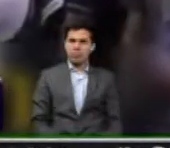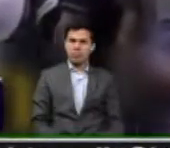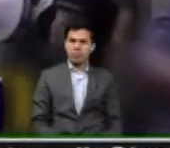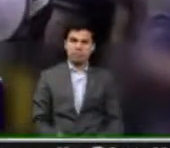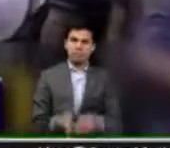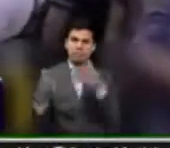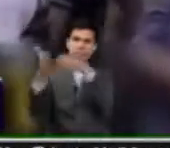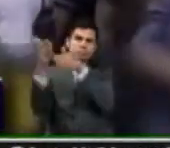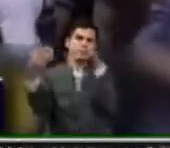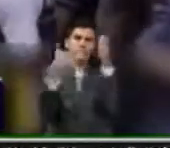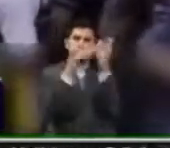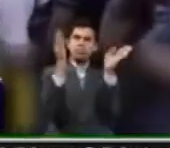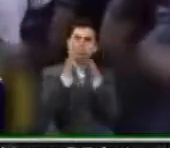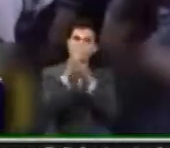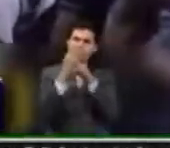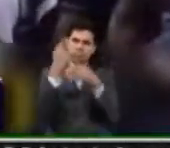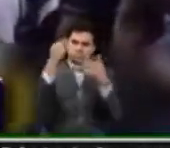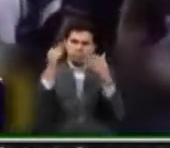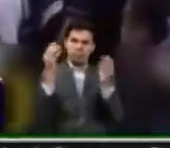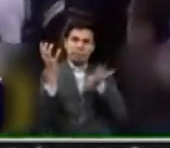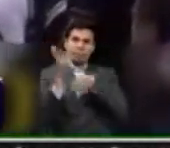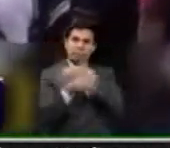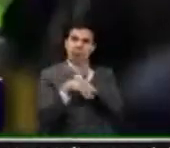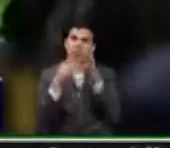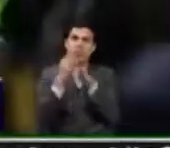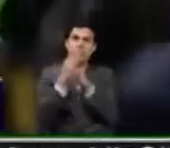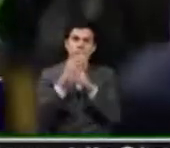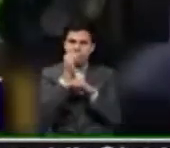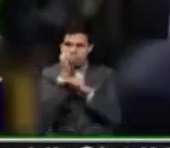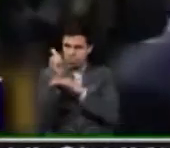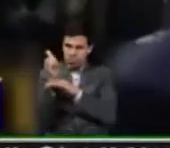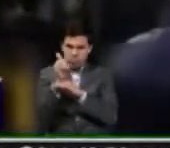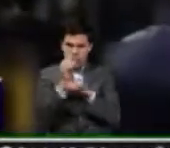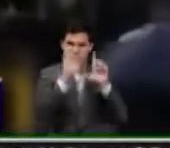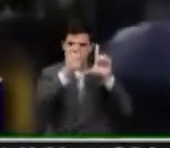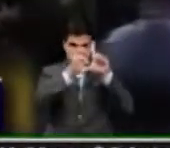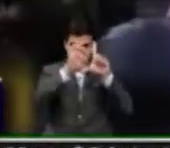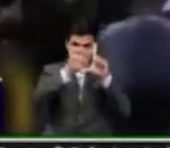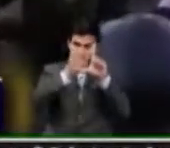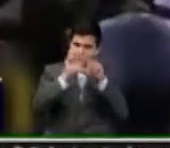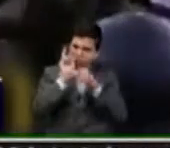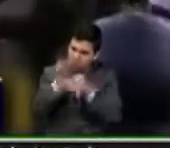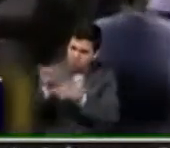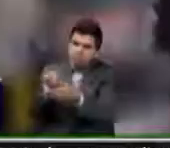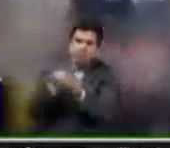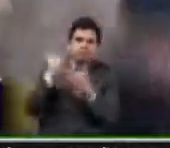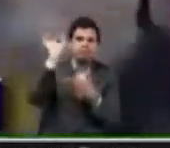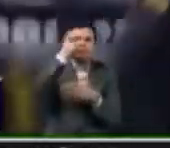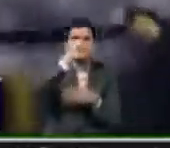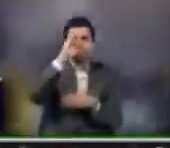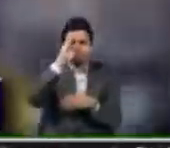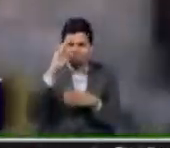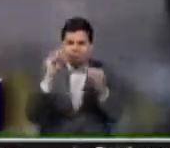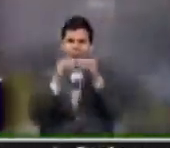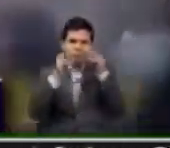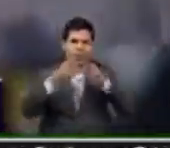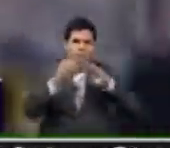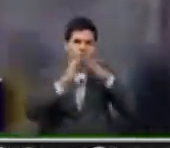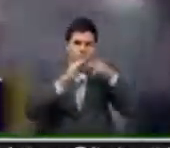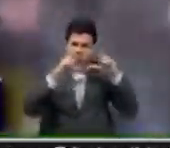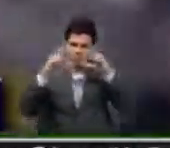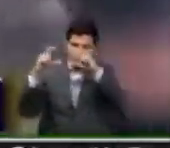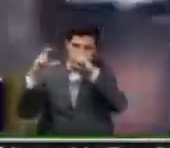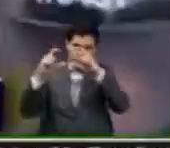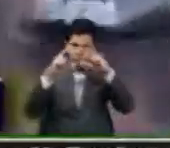Agresiones y reacciones fueron evidenciadas en el lugar por las cámaras de Enlace Noticias. De igual forma, videos realizados por la comunidad